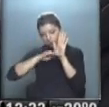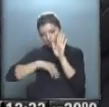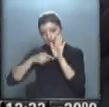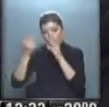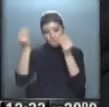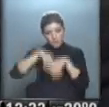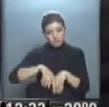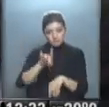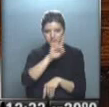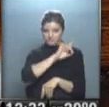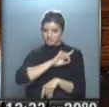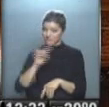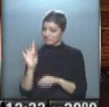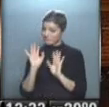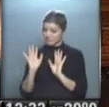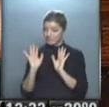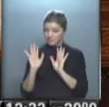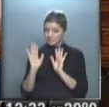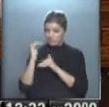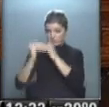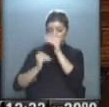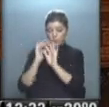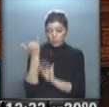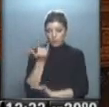fundidos. Gracias.